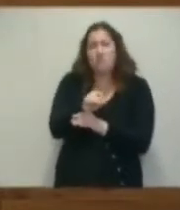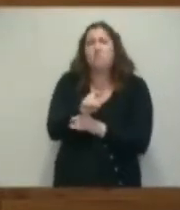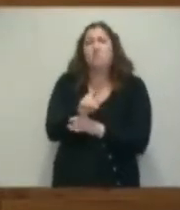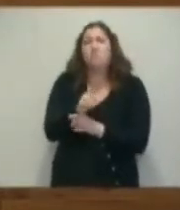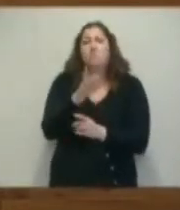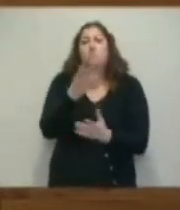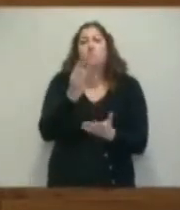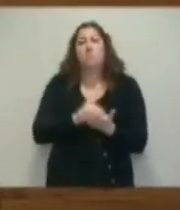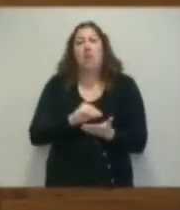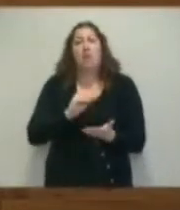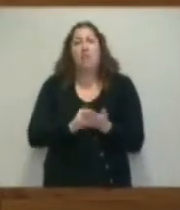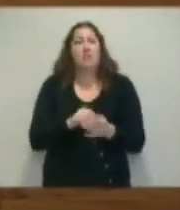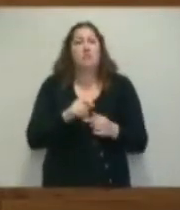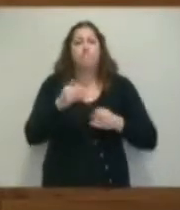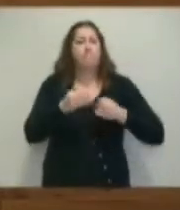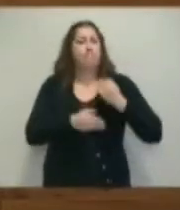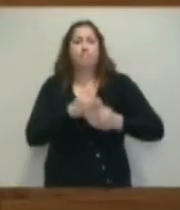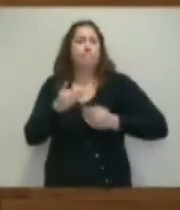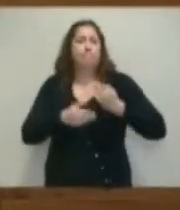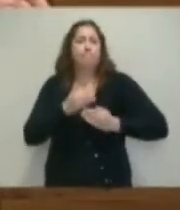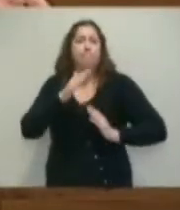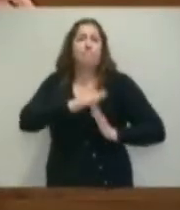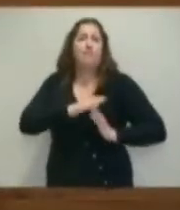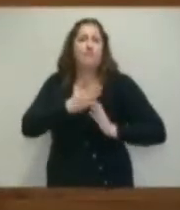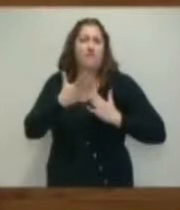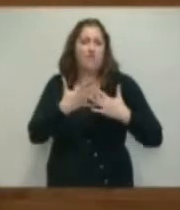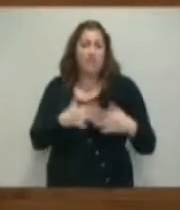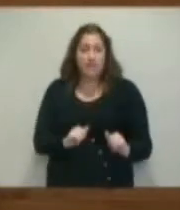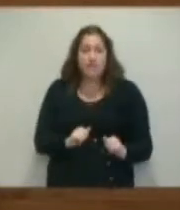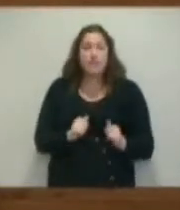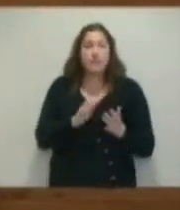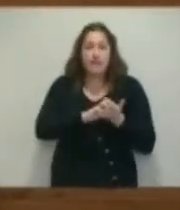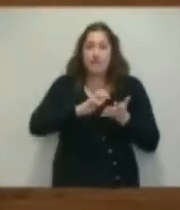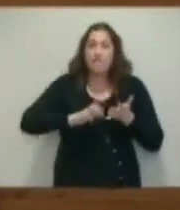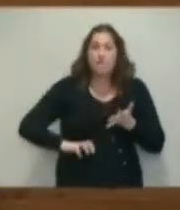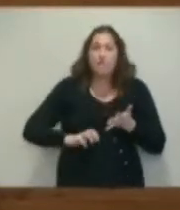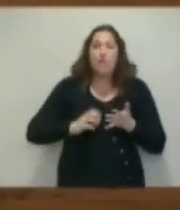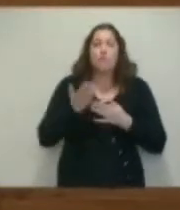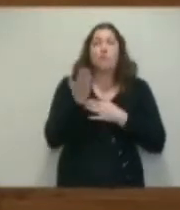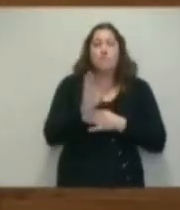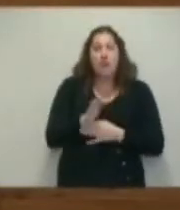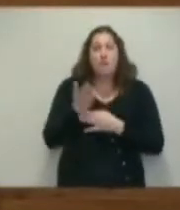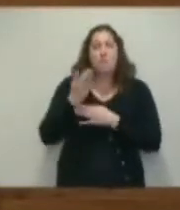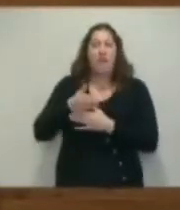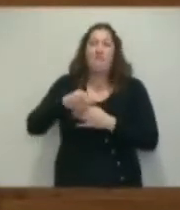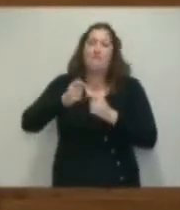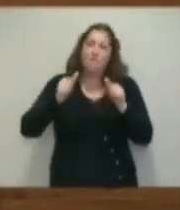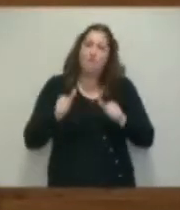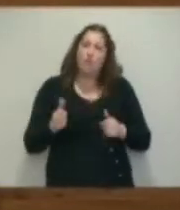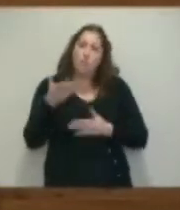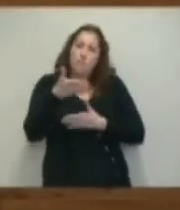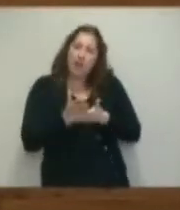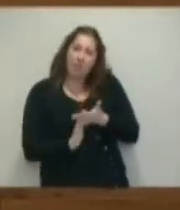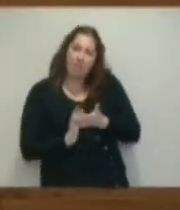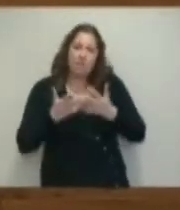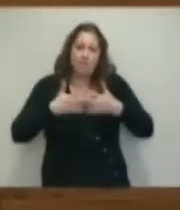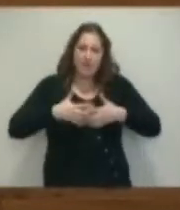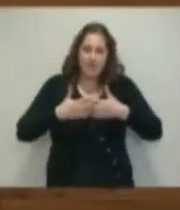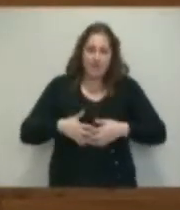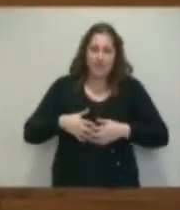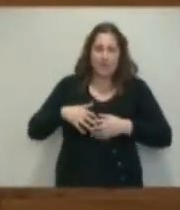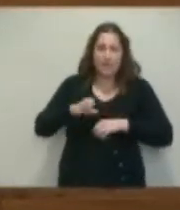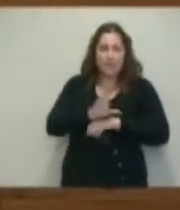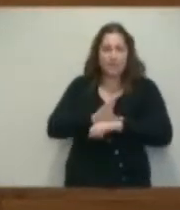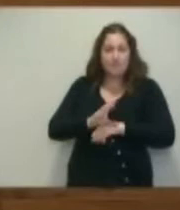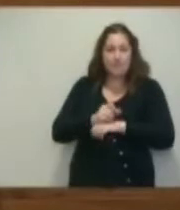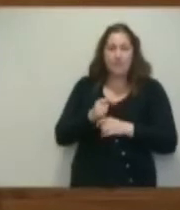casos, se llegaron a poner en marcha. Hay informes que se han ido facilitando de forma parcial, eso sí, por parte del Ministerio de Industria, que señalan que